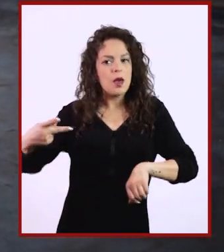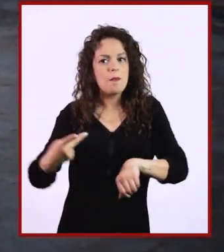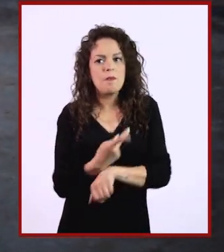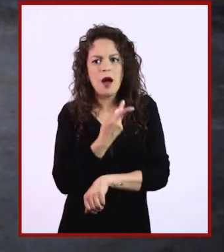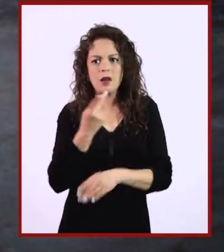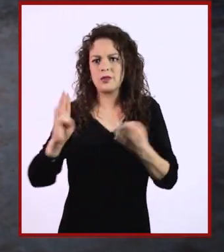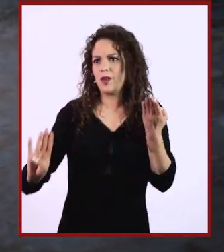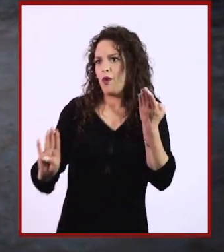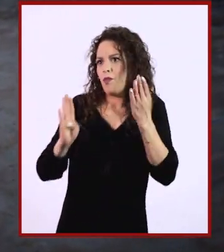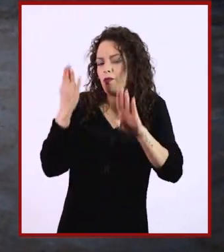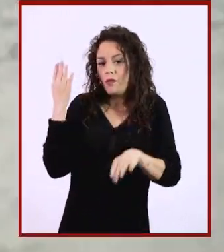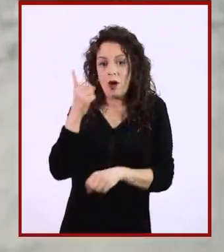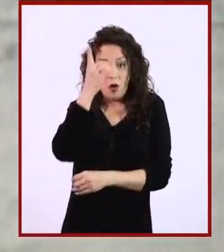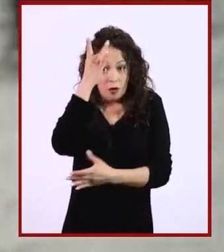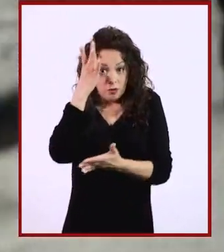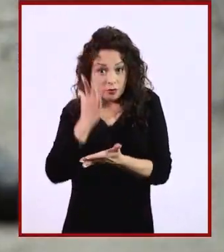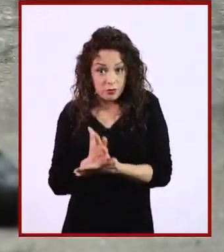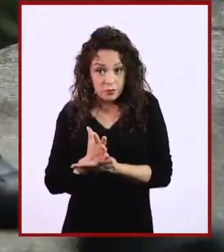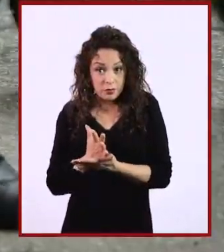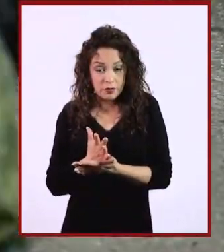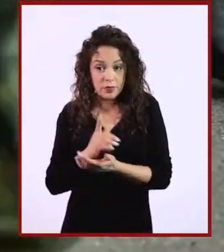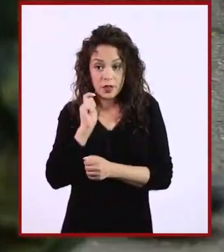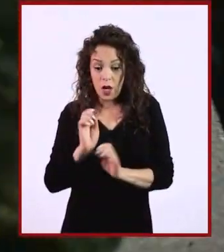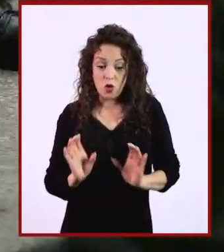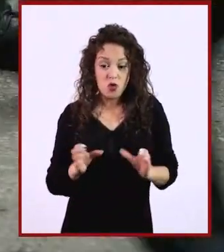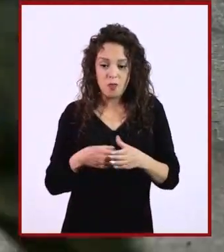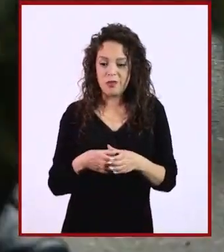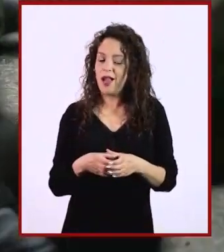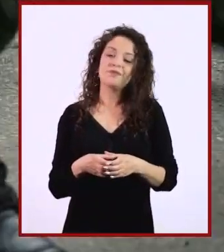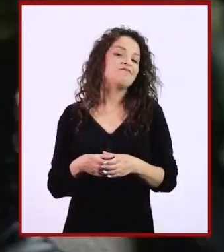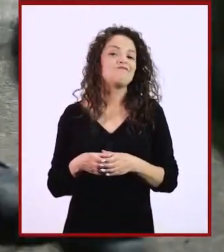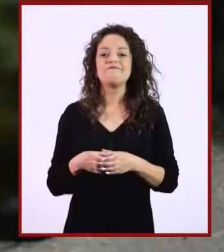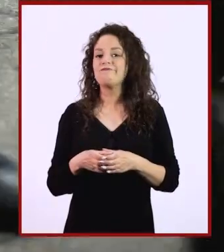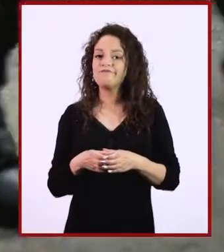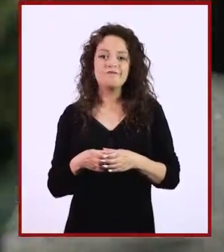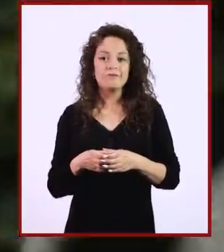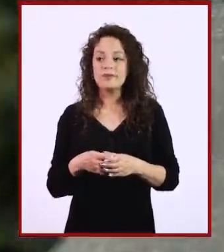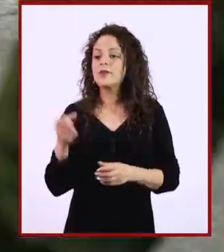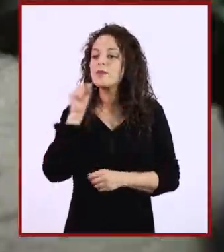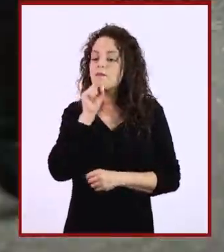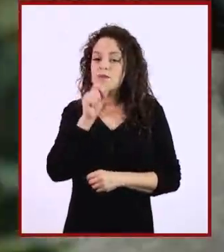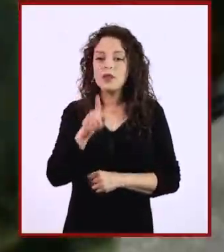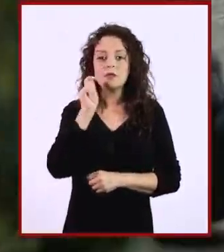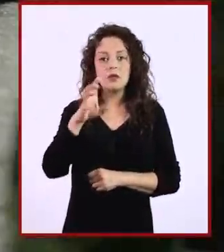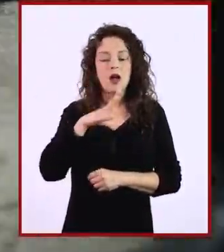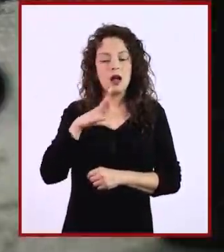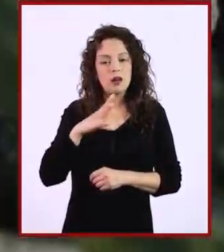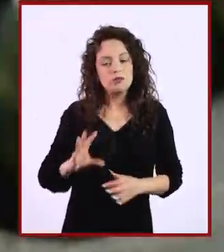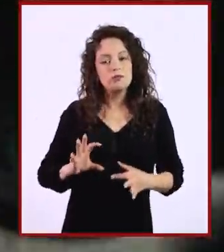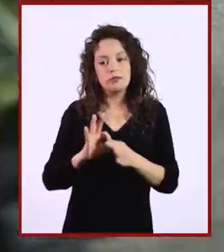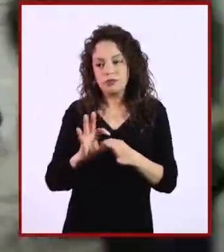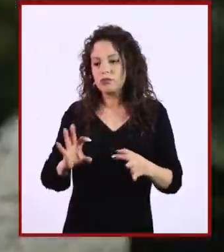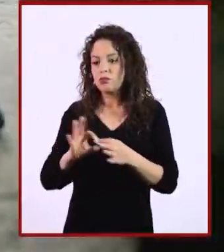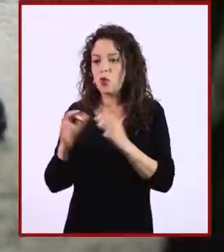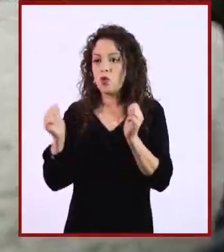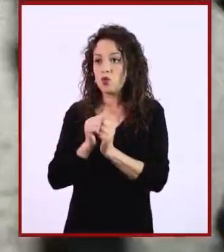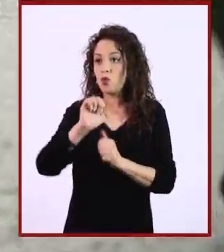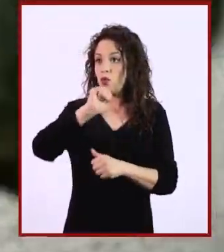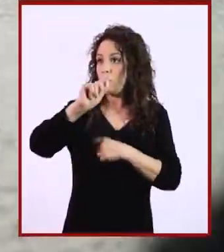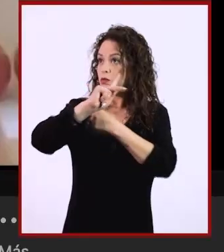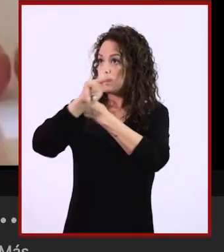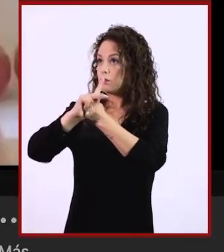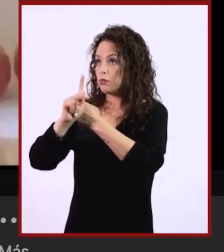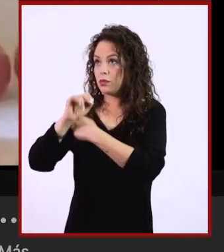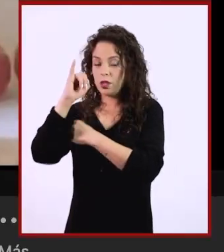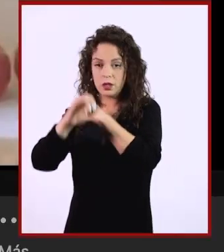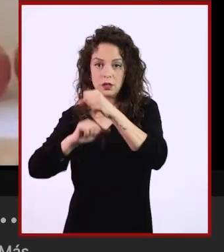nuestro mundo, ¿no? No nada más en nuestra comunidad y de hecho ver también cómo estas relaciones entre lo que pasa a nivel internacional con lo que